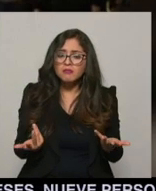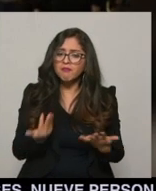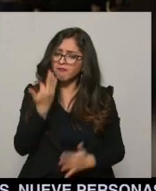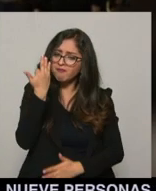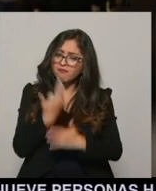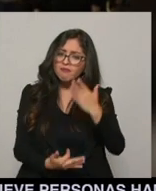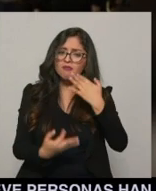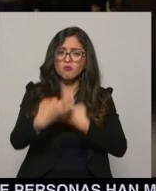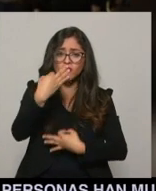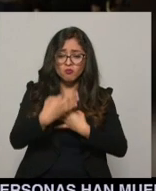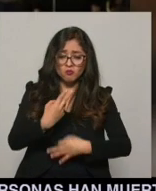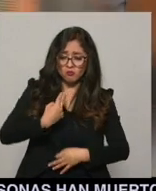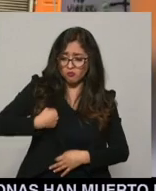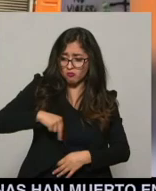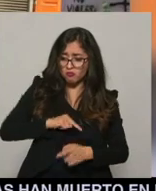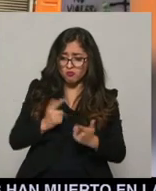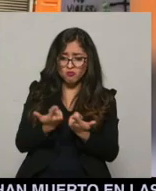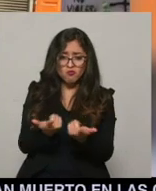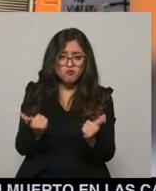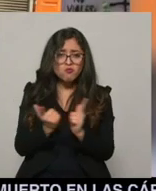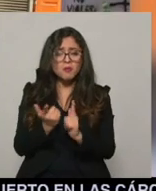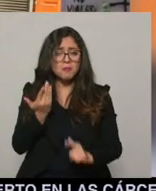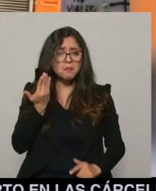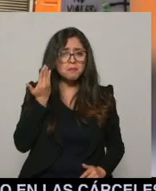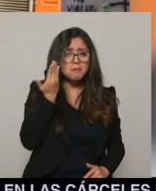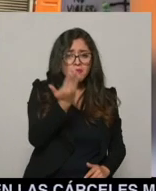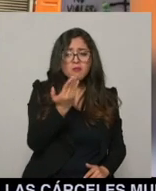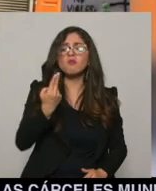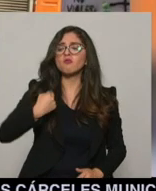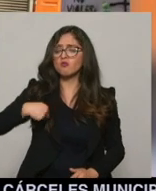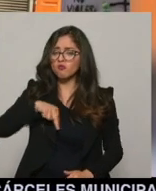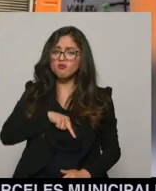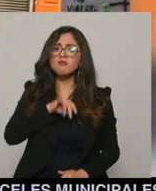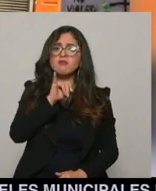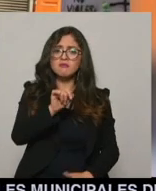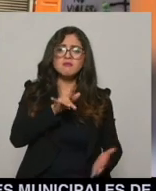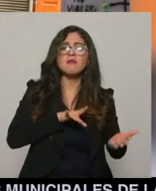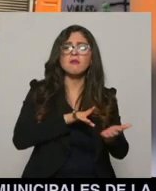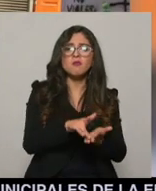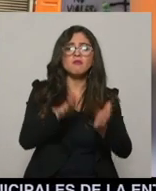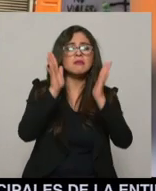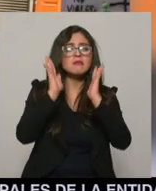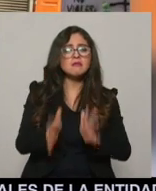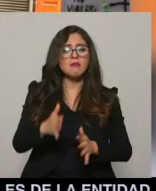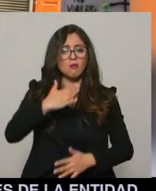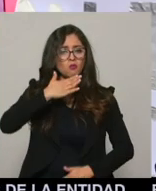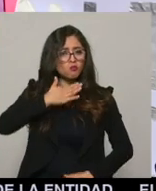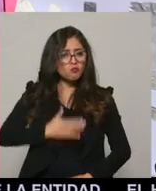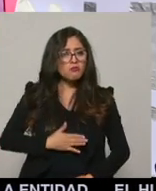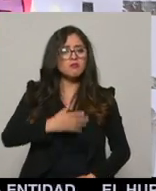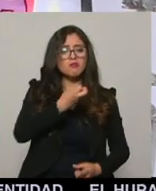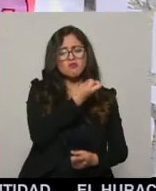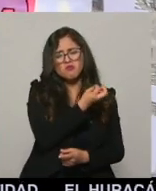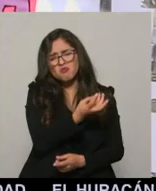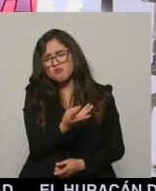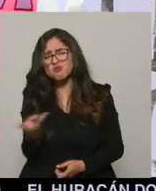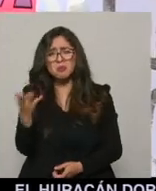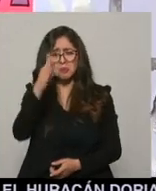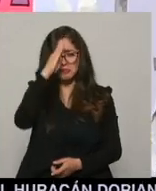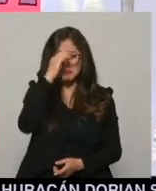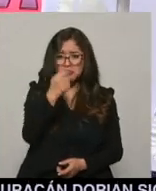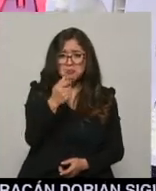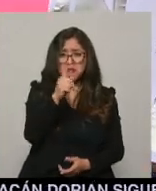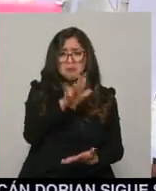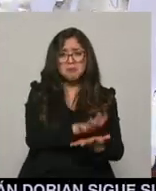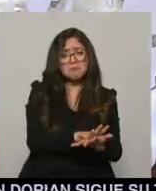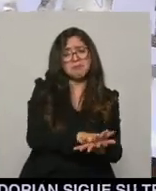y lo que estamos pidiendo nosotras y lo que estamos apoyando es justicia ante todos estos casos, que son muchísimos. Las